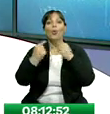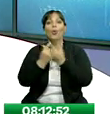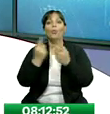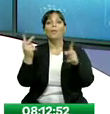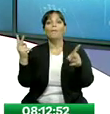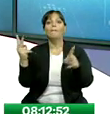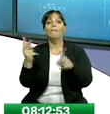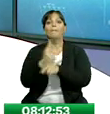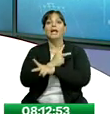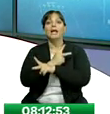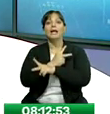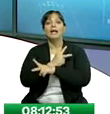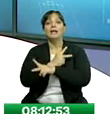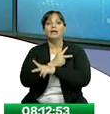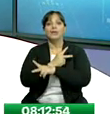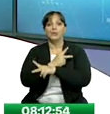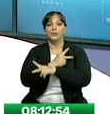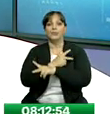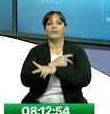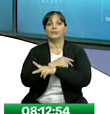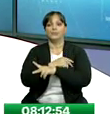mayoría de ellos extranjeros